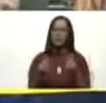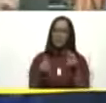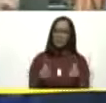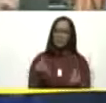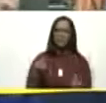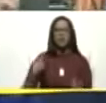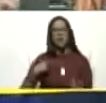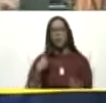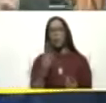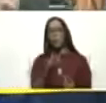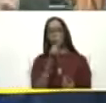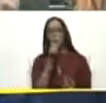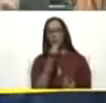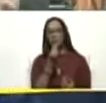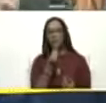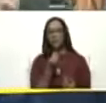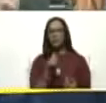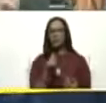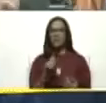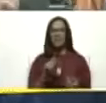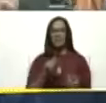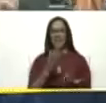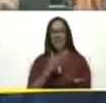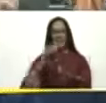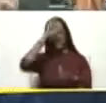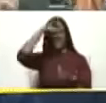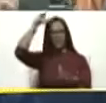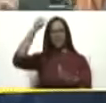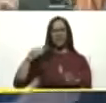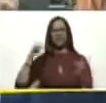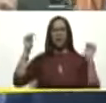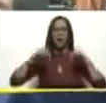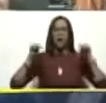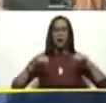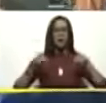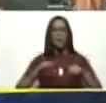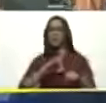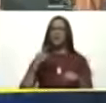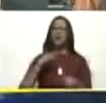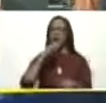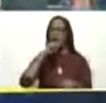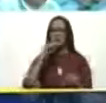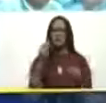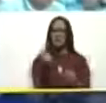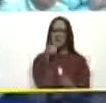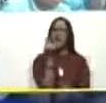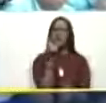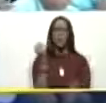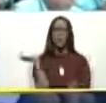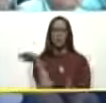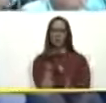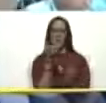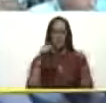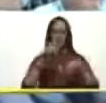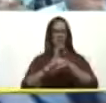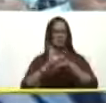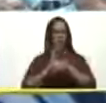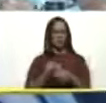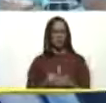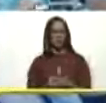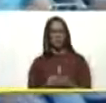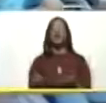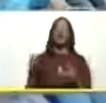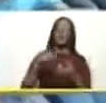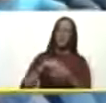con un comedor de la calidad que tenemos ahorita, que tiene la clase trabajadora, que no tiene que enviarle a ningún restaurante de aquí de la ciudad. Además,